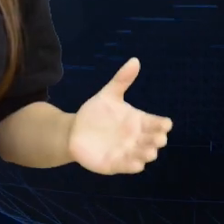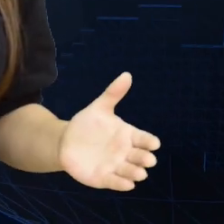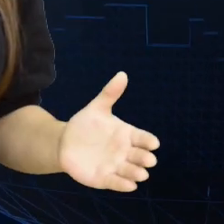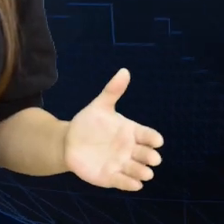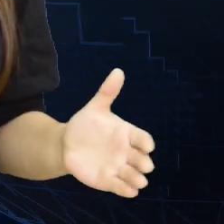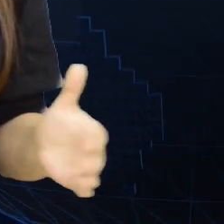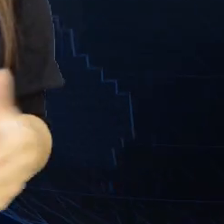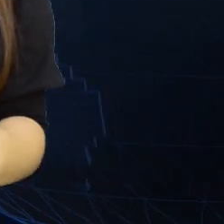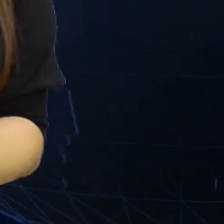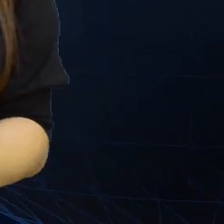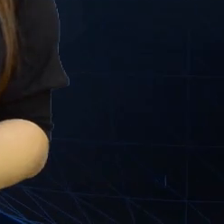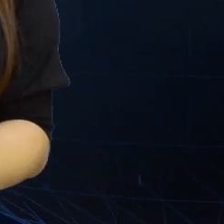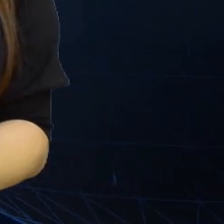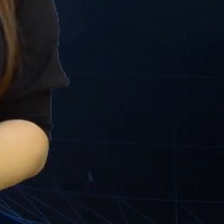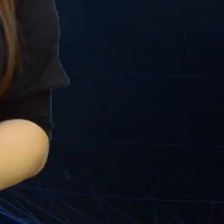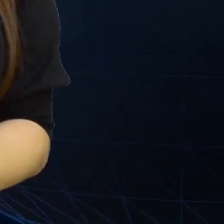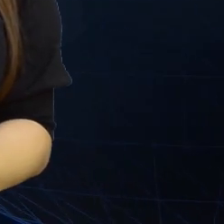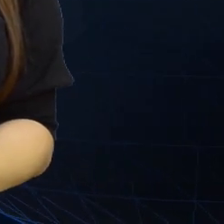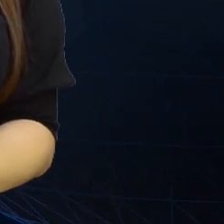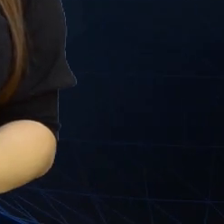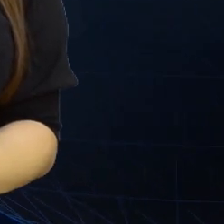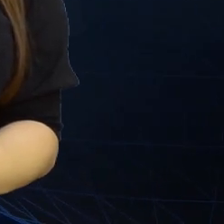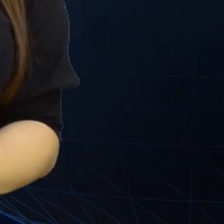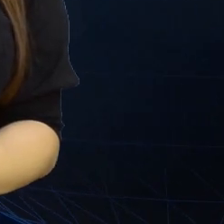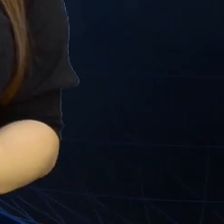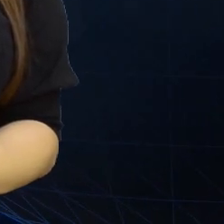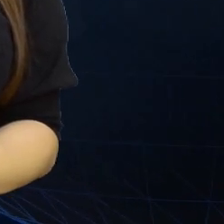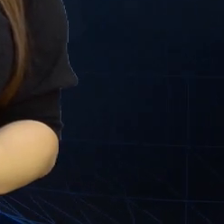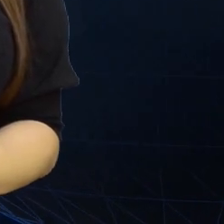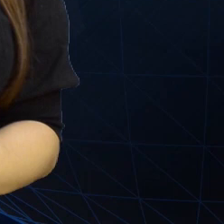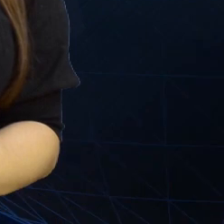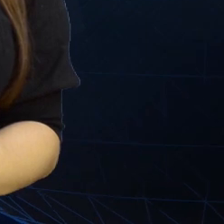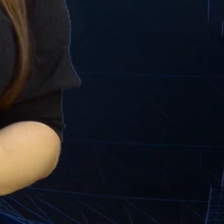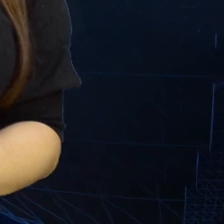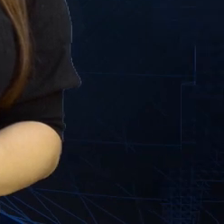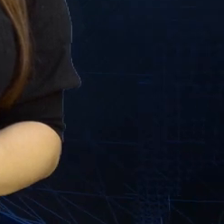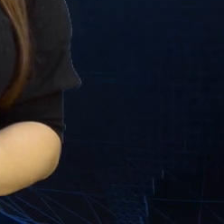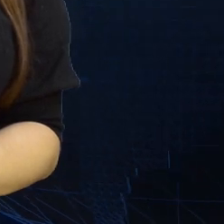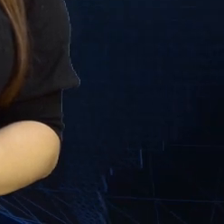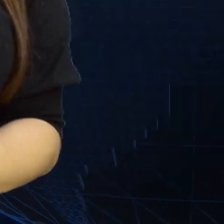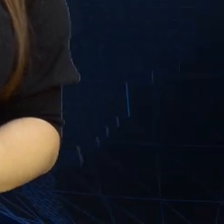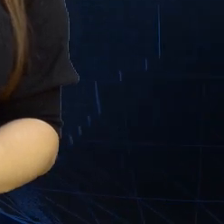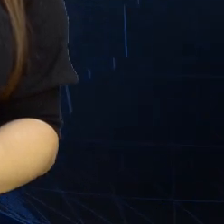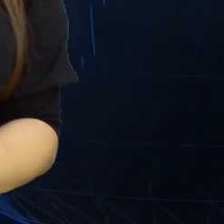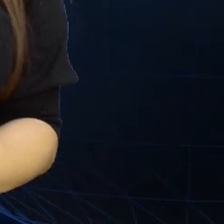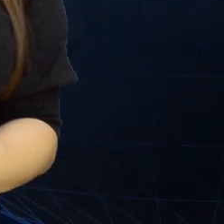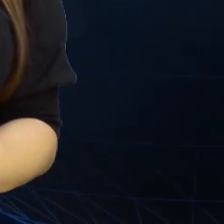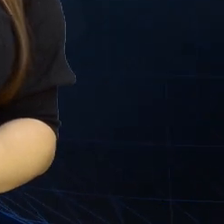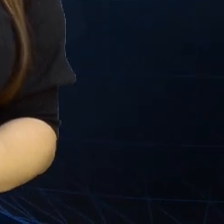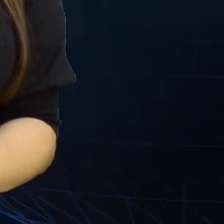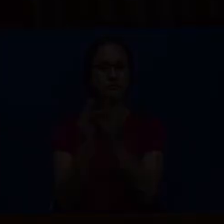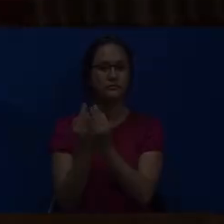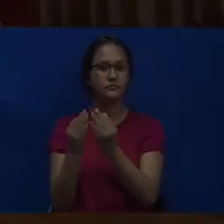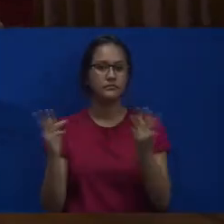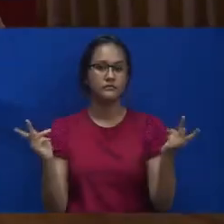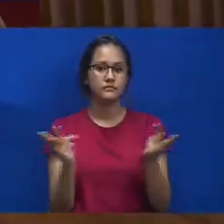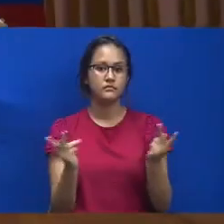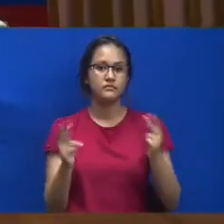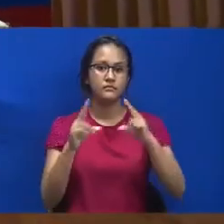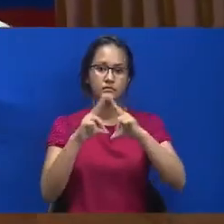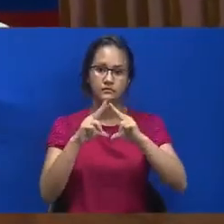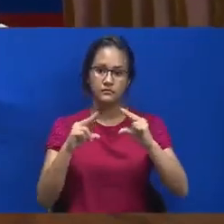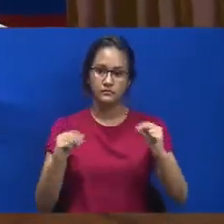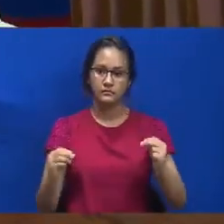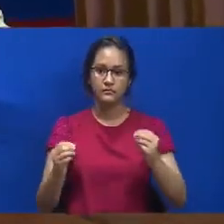El Ministerio de Salud ofreció su reporte semanal sobre el avance de la pandemia del coronavirus en el país. Veamos el reporte. Nota